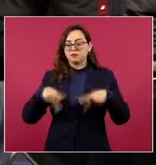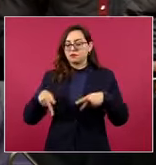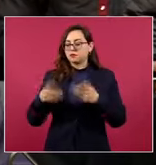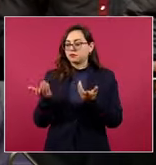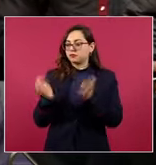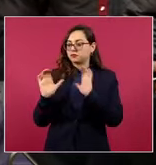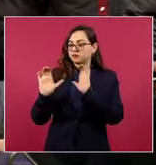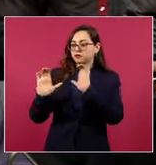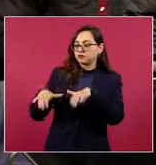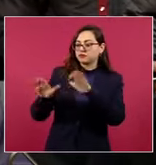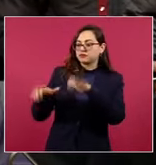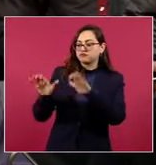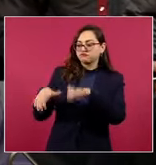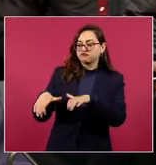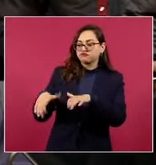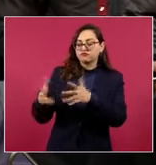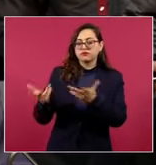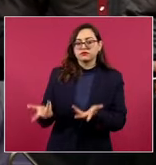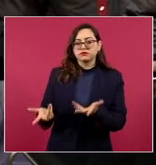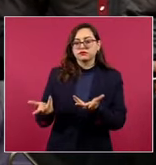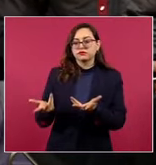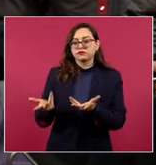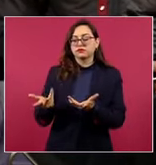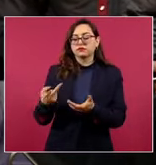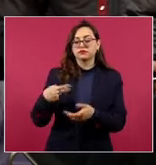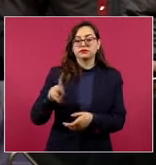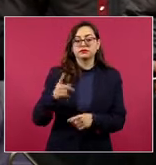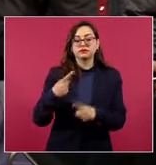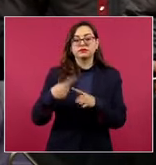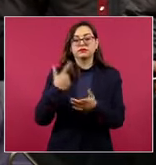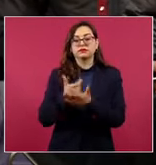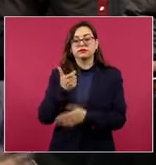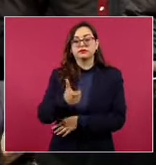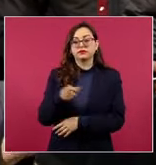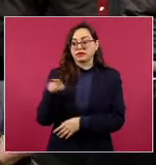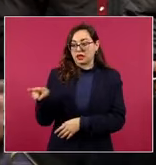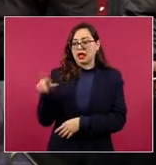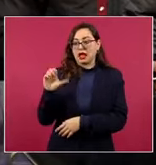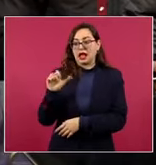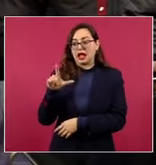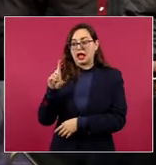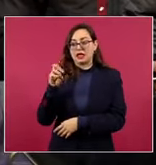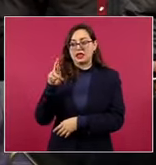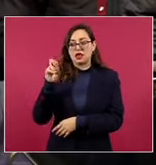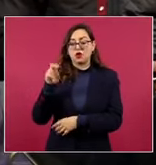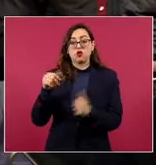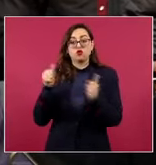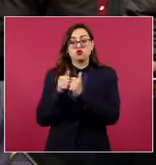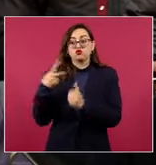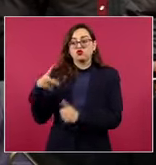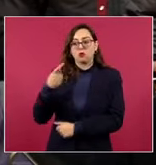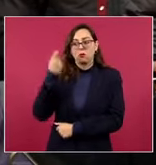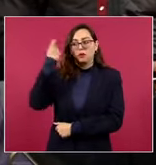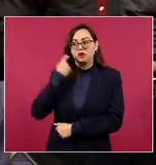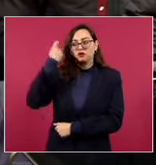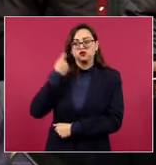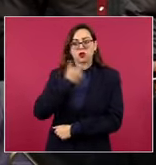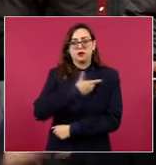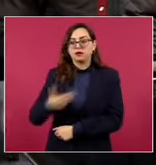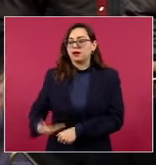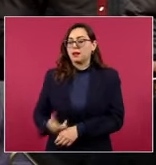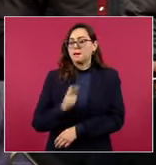de la pensión que usted eliminó cuando entró al gobierno. Las donaciones que esta organización ha